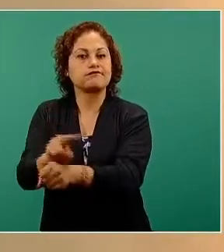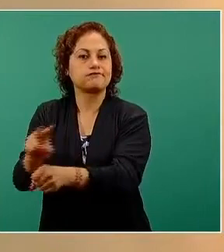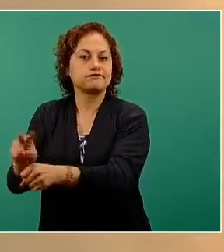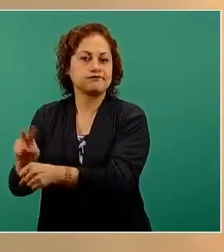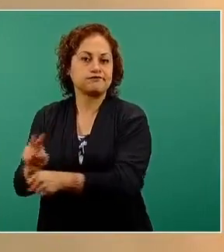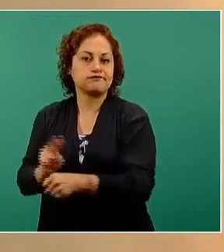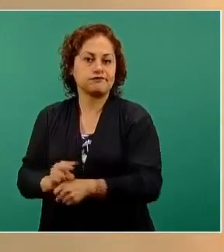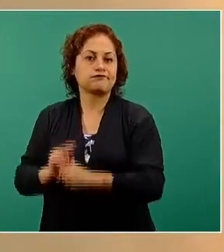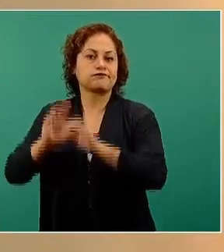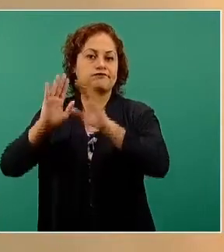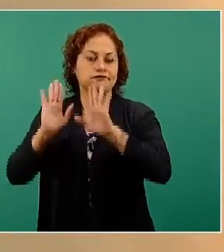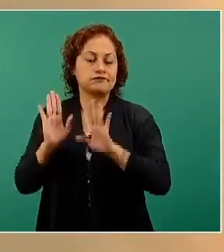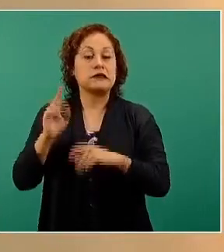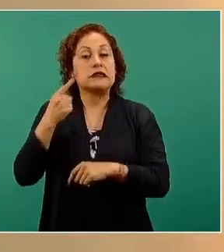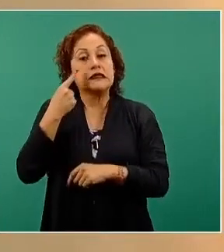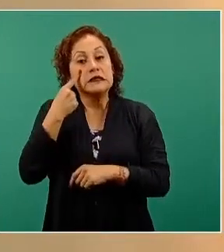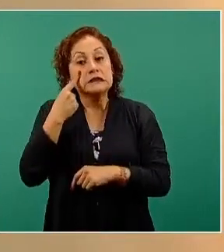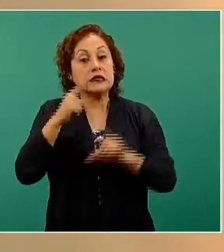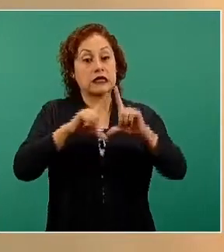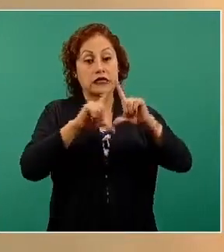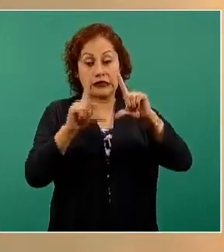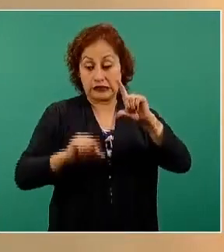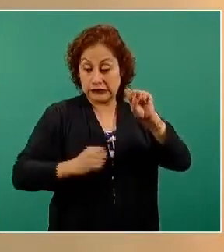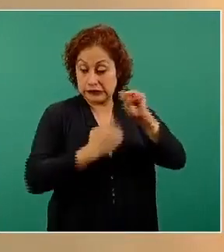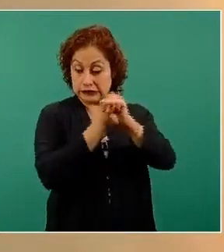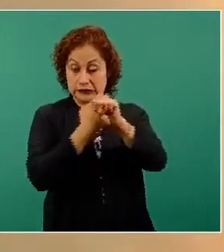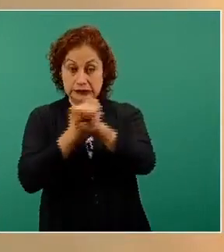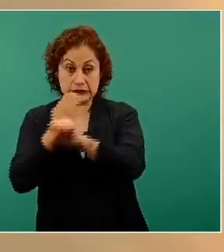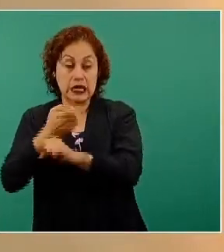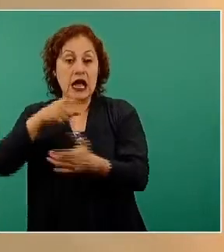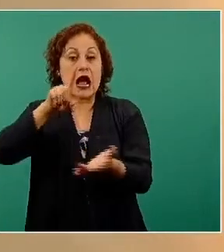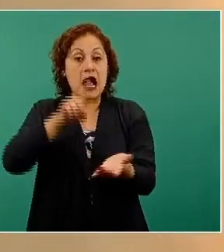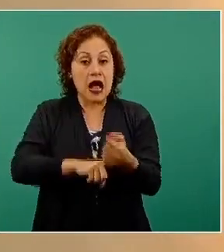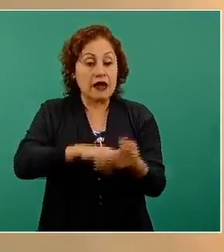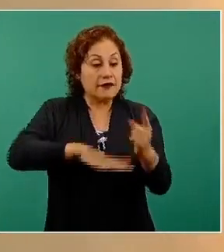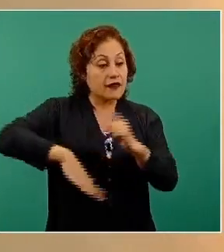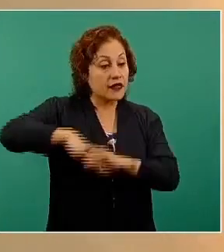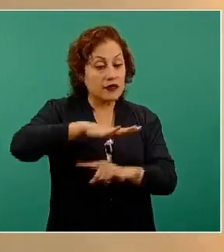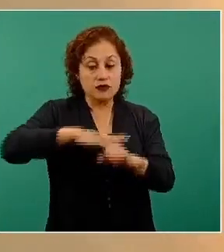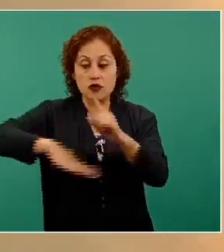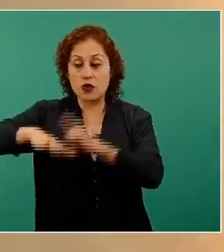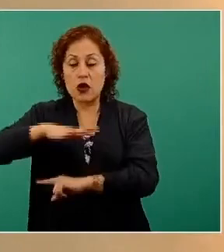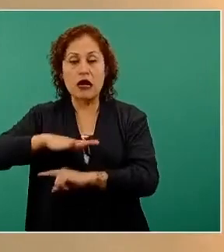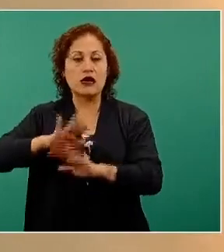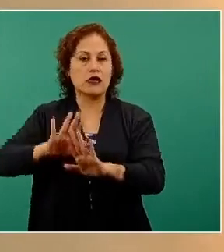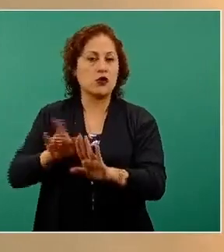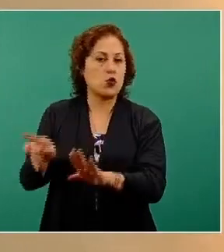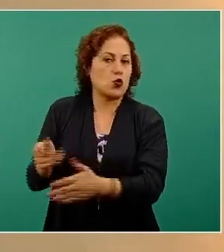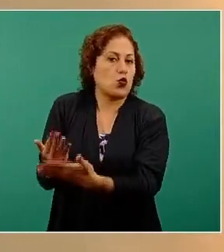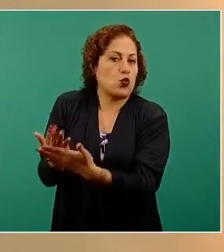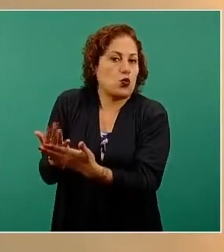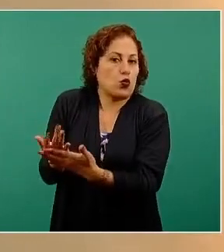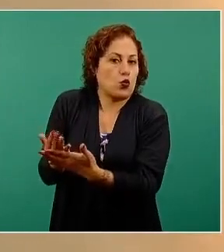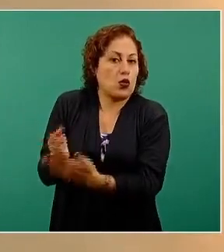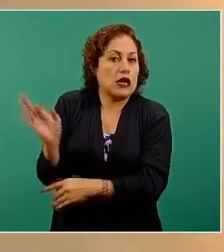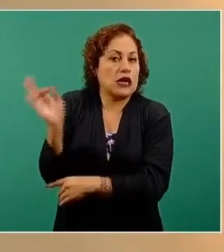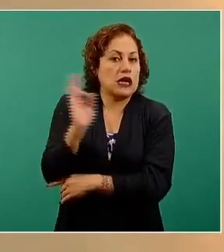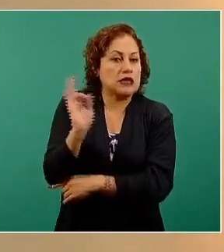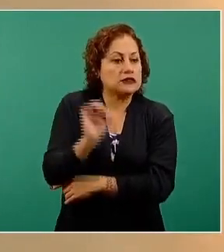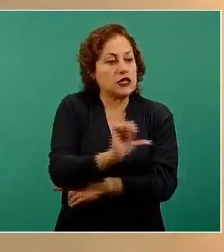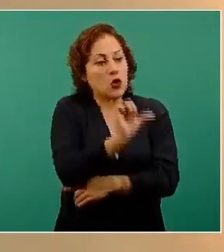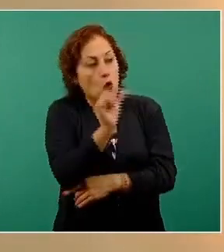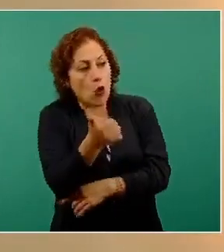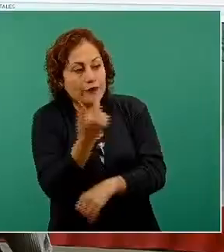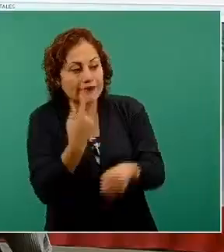electivo que se pospuso, saber que algunos casos se pueden complicar y tienes que tener capacidad de terapia intensiva aún para pacientes selectivos,